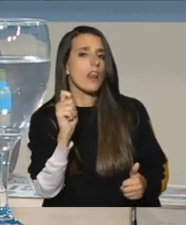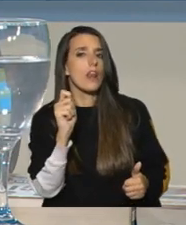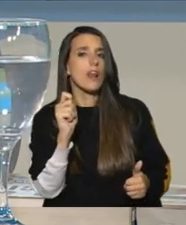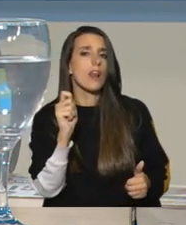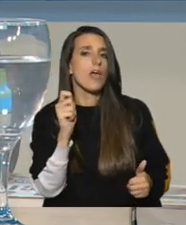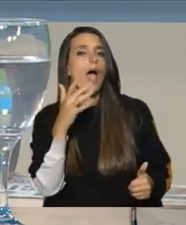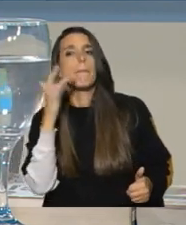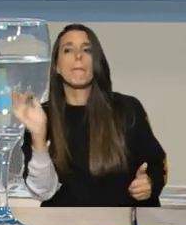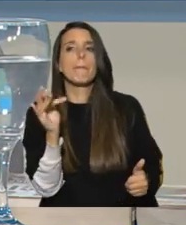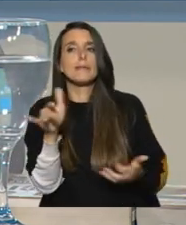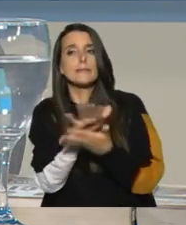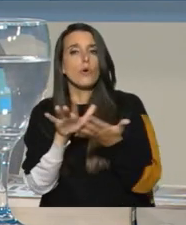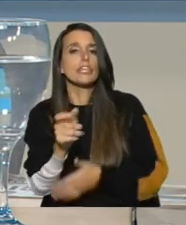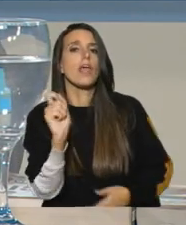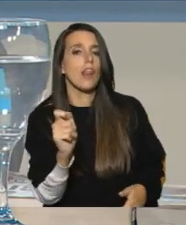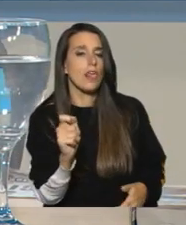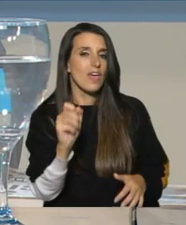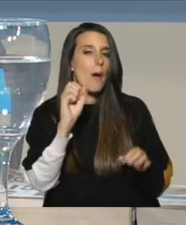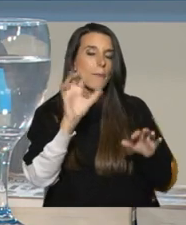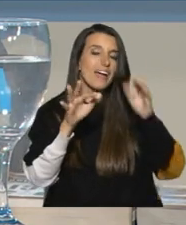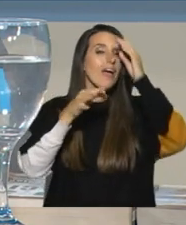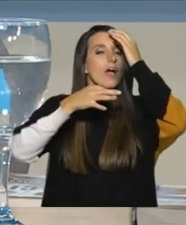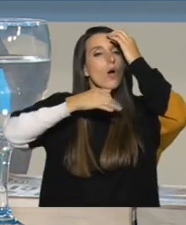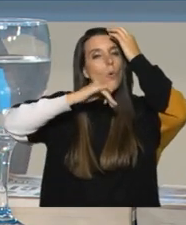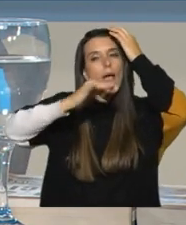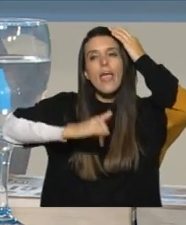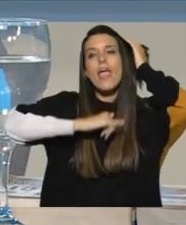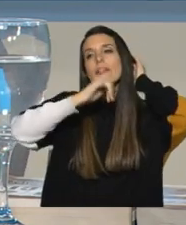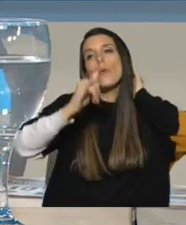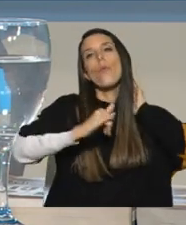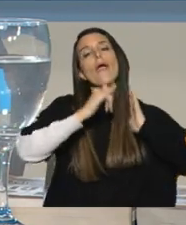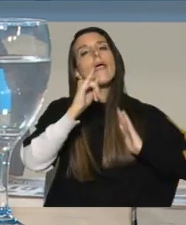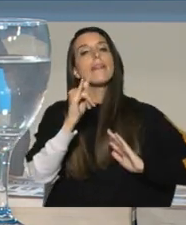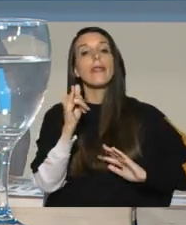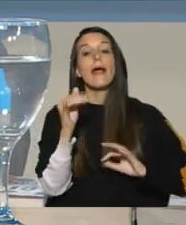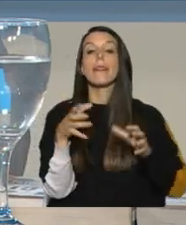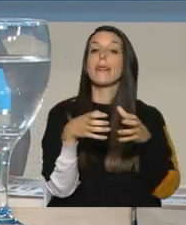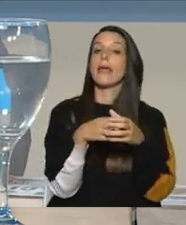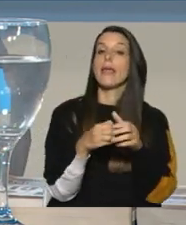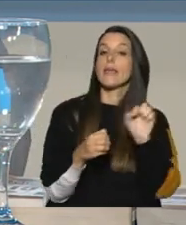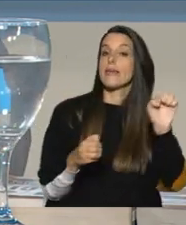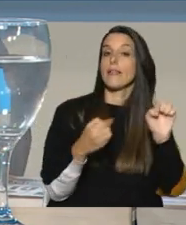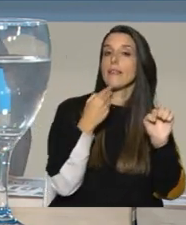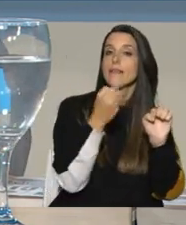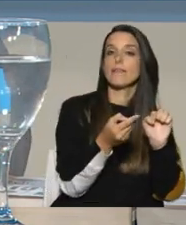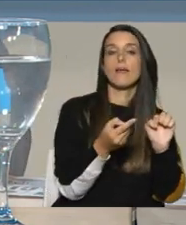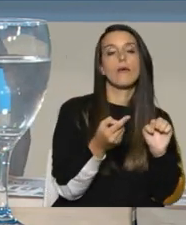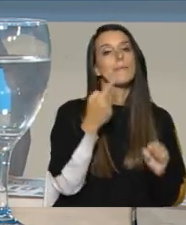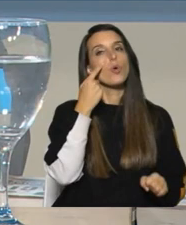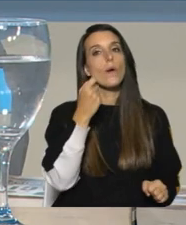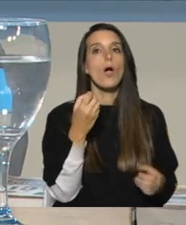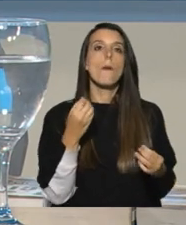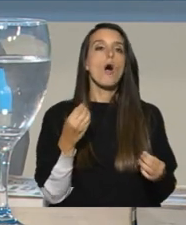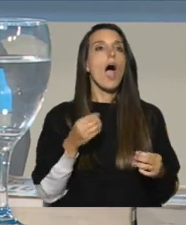Porque en la narrativa, lamentablemente, la narrativa de izquierda, uno ha visto cómo permanentemente se ha